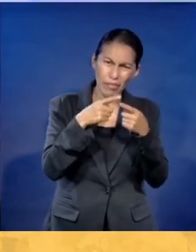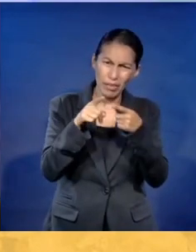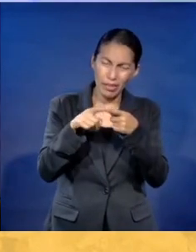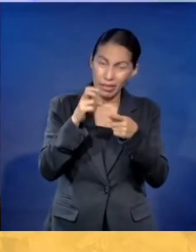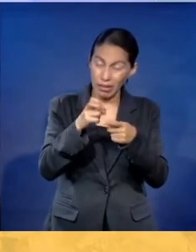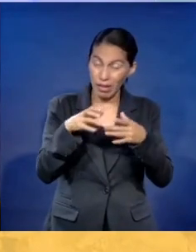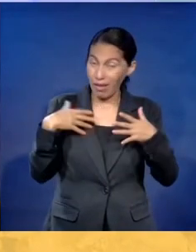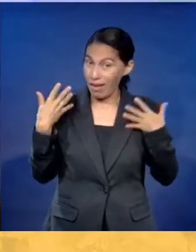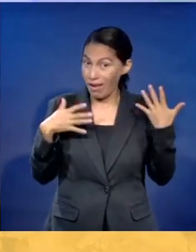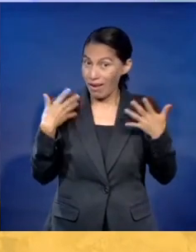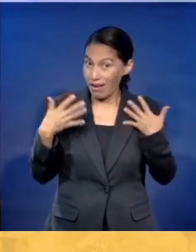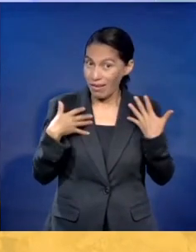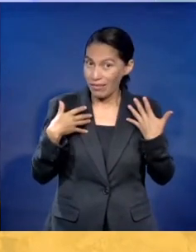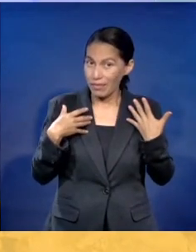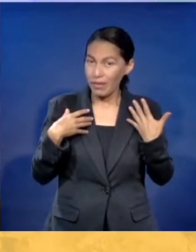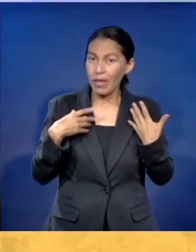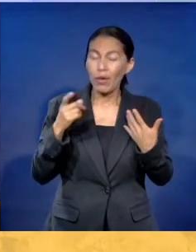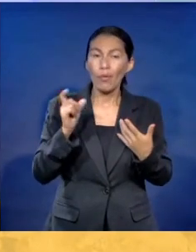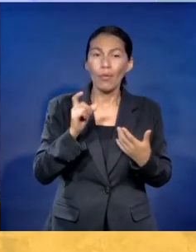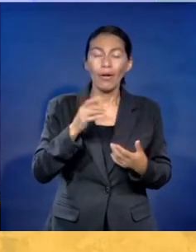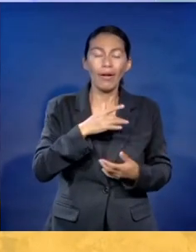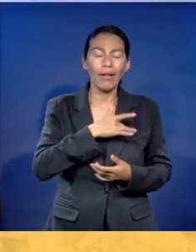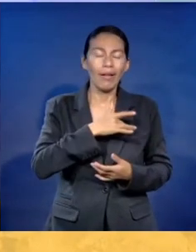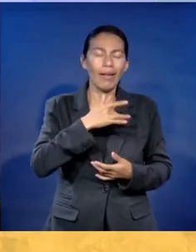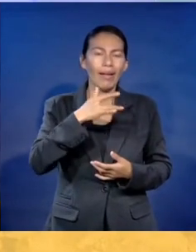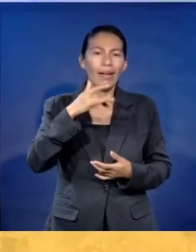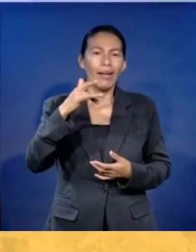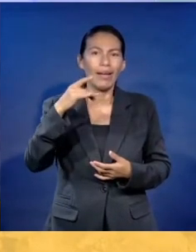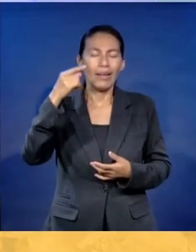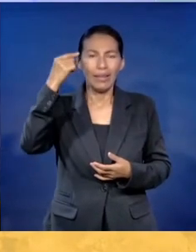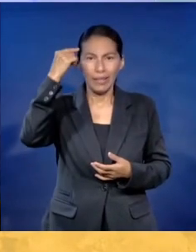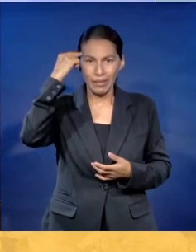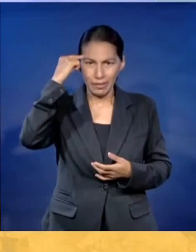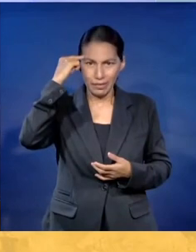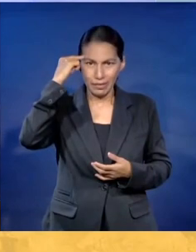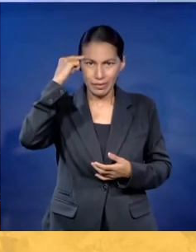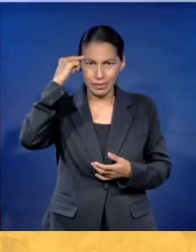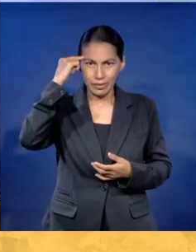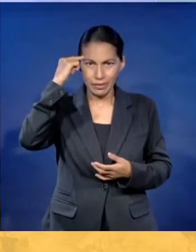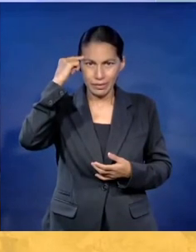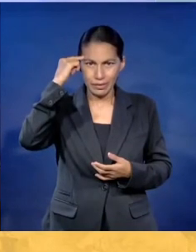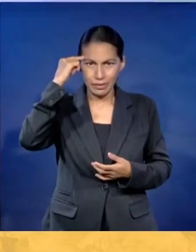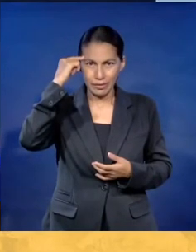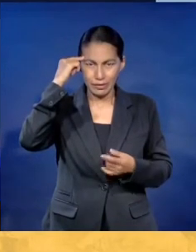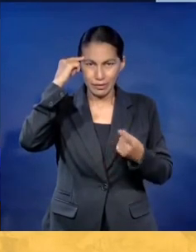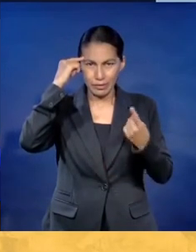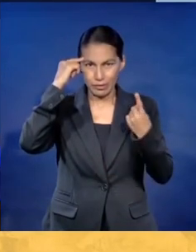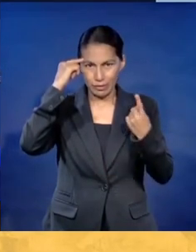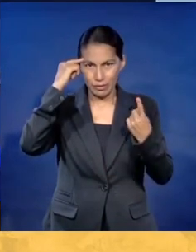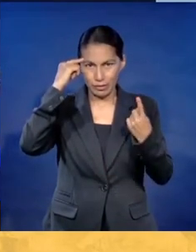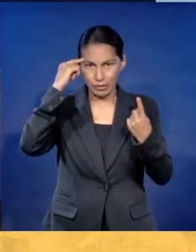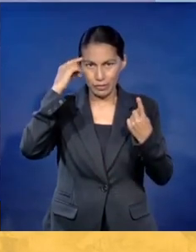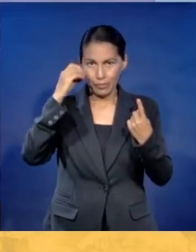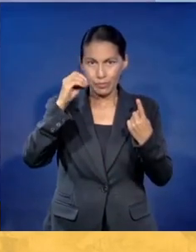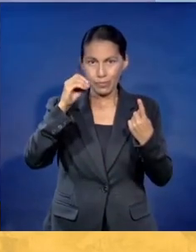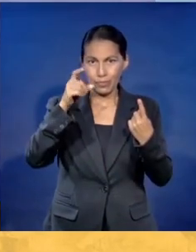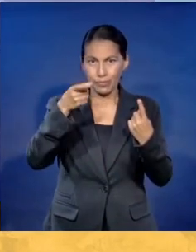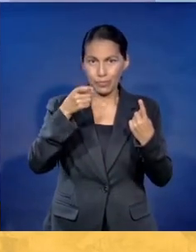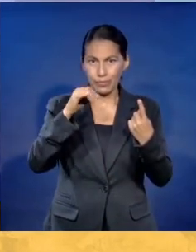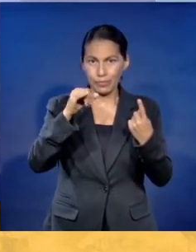hay ciertas sustancias específicas que actúan en el cerebro una de ellas se llama oxitocina